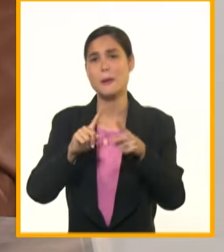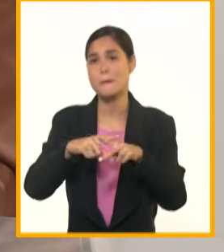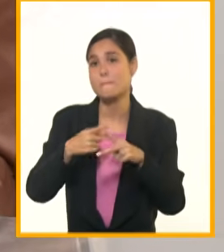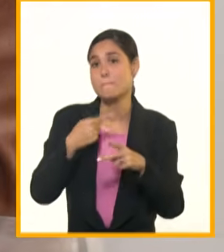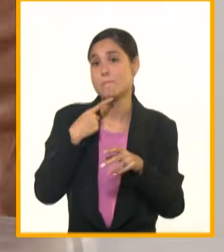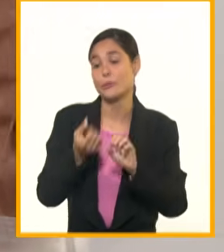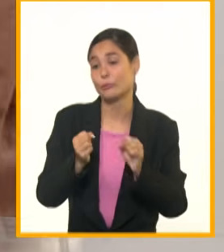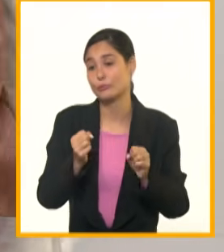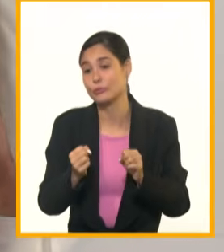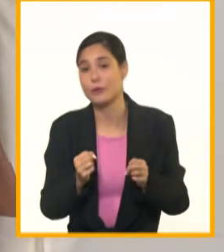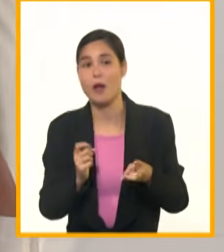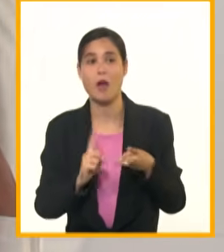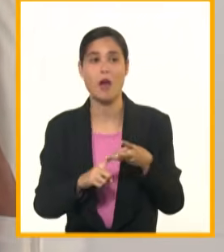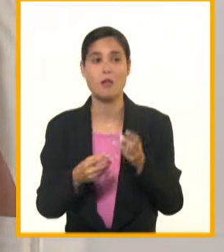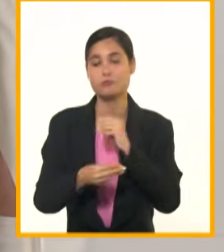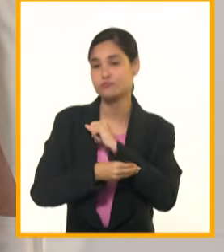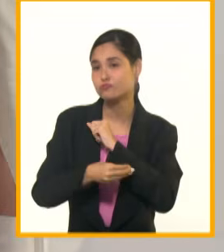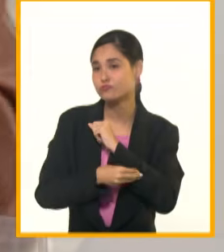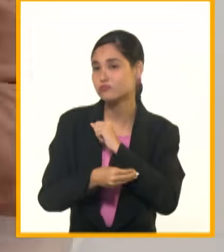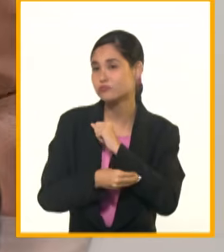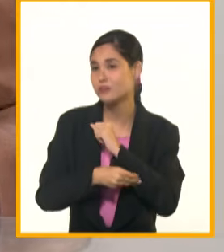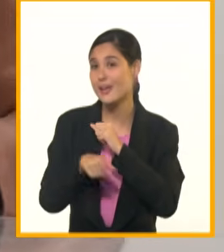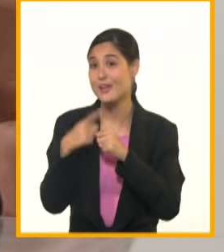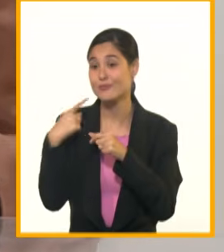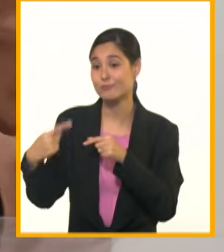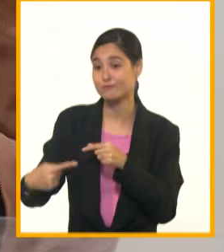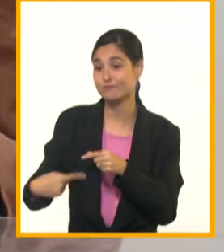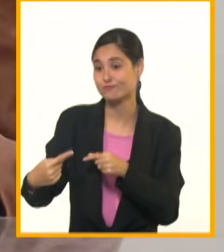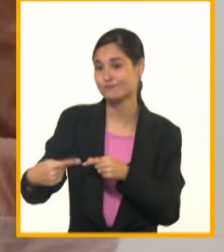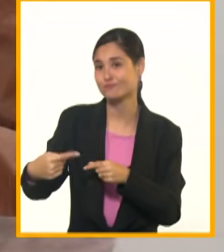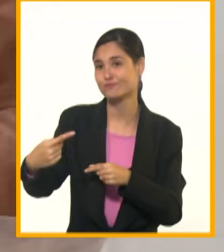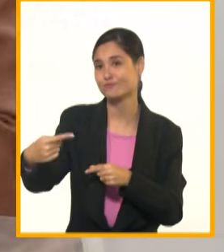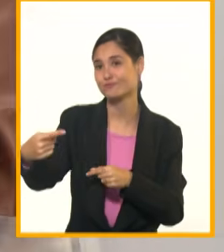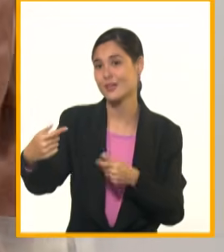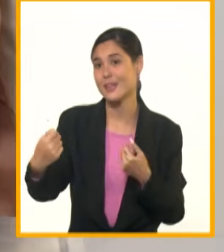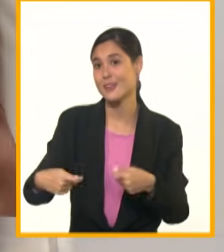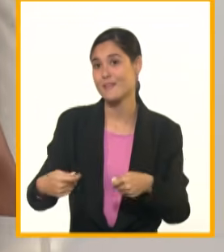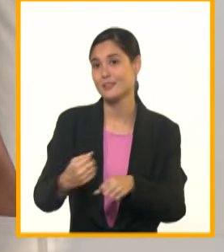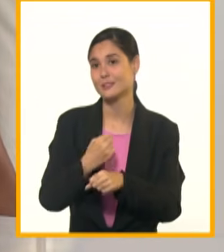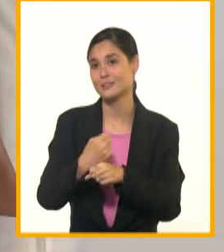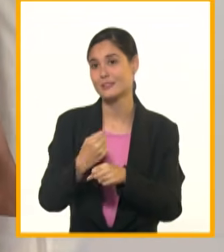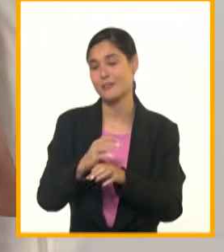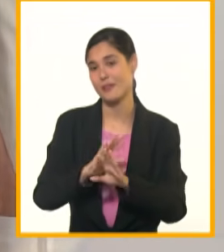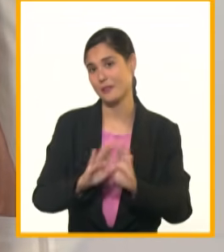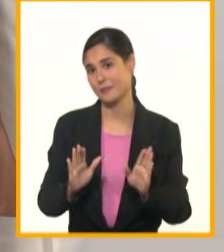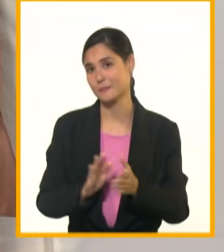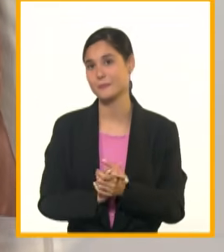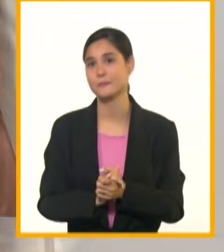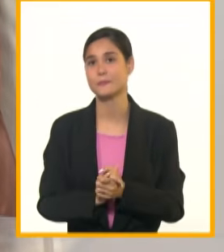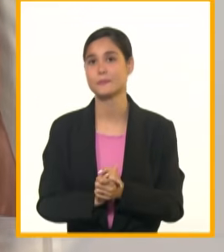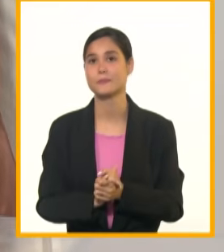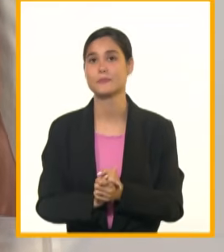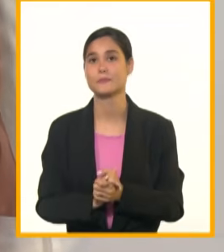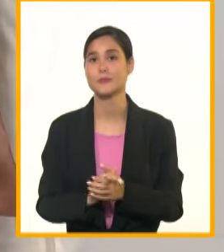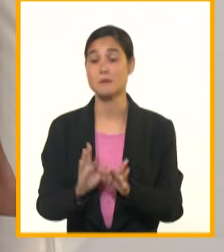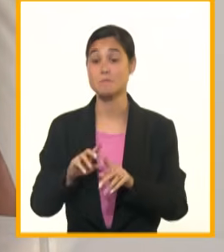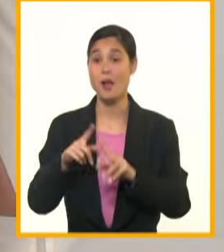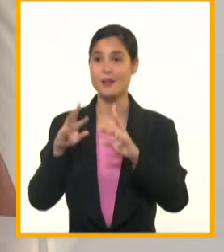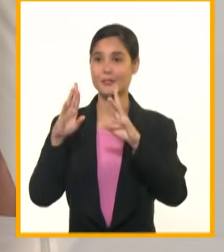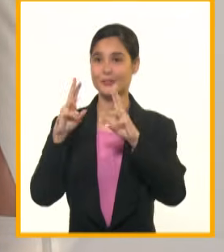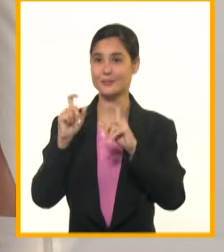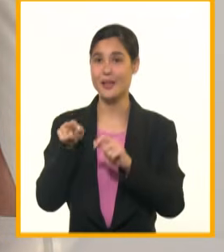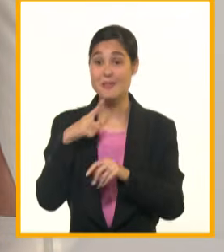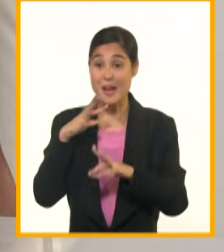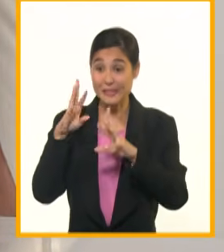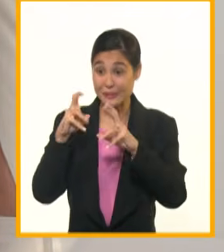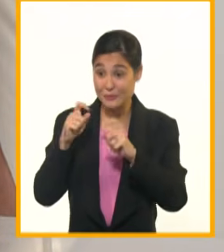Manolito, tú tienes que estar construyendo infraestructuras que todavía no has podido ejecutar. Exacto. Y eso también pasa porque tengas un buen resultado económico. Y los